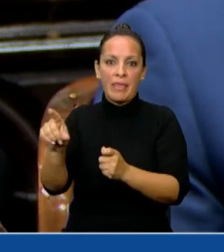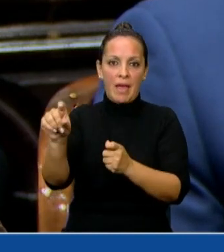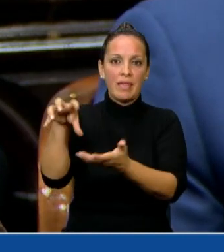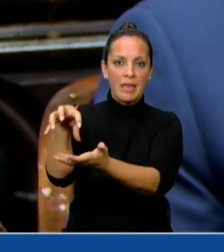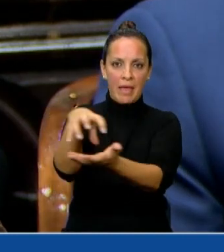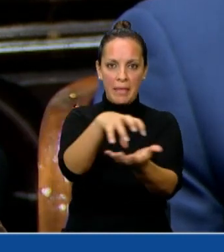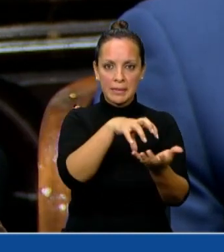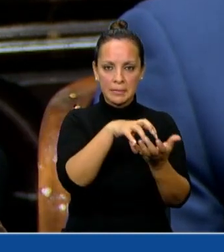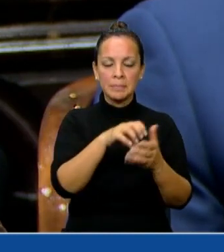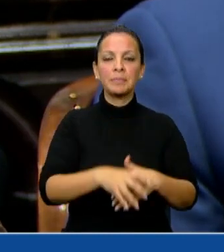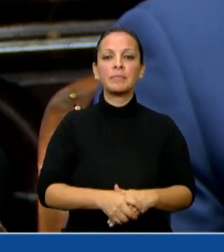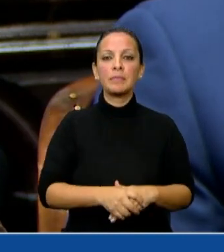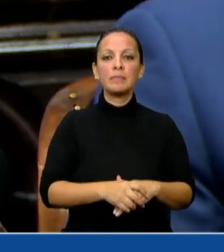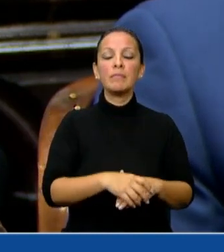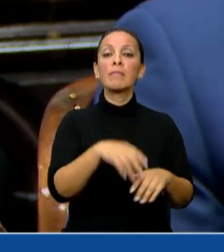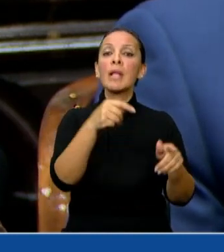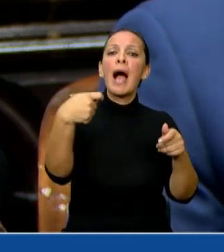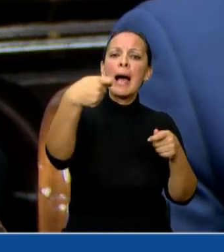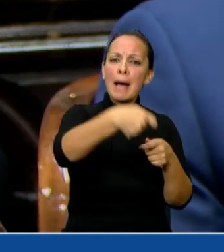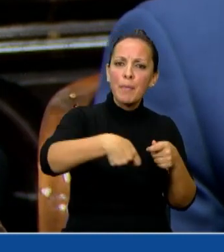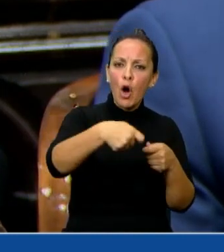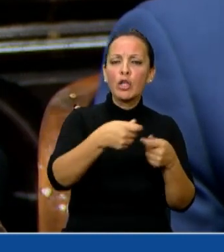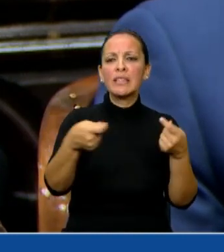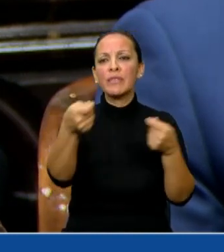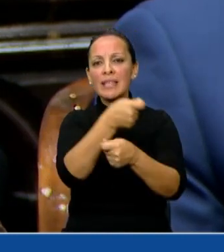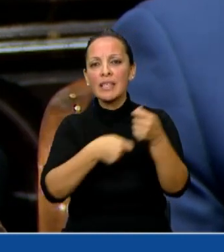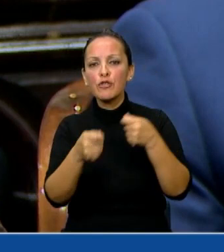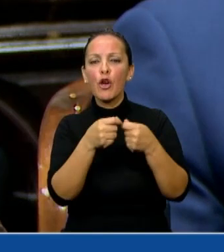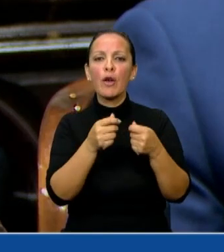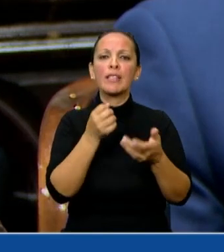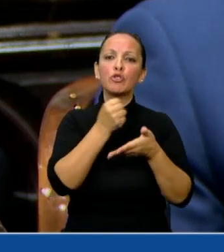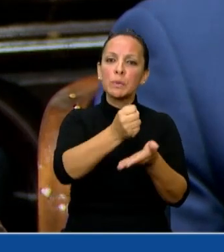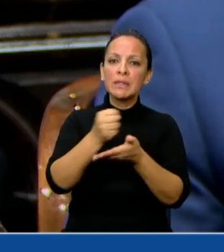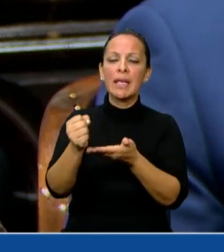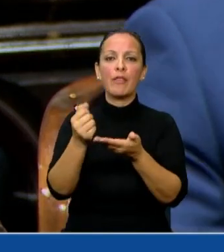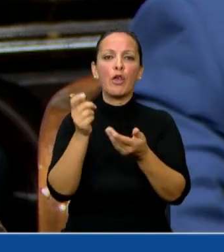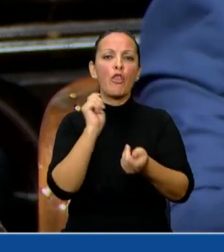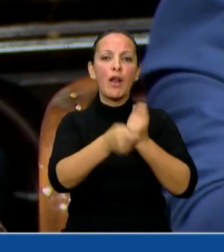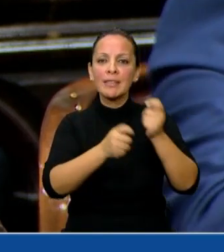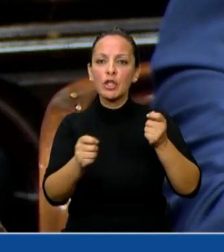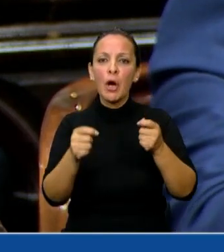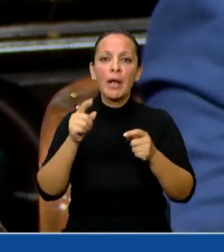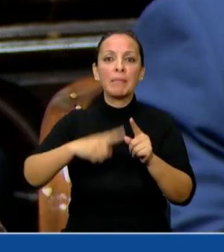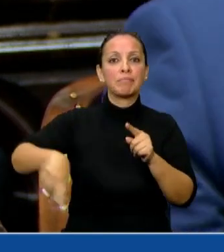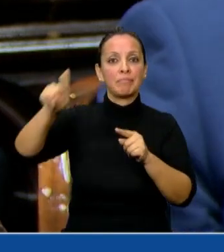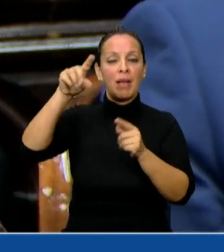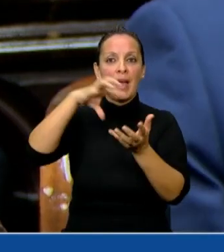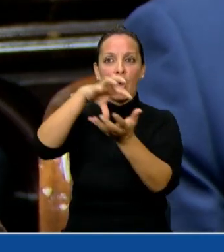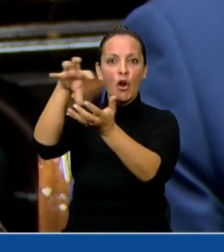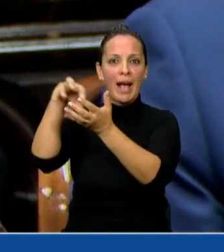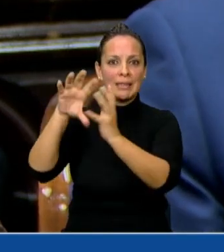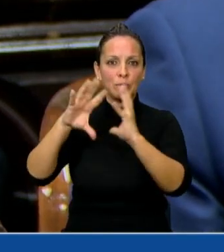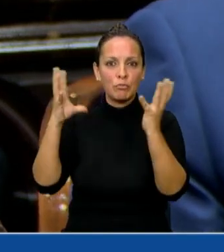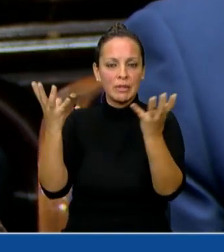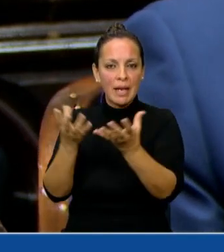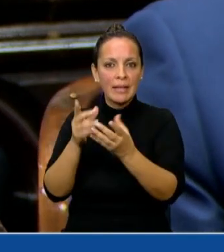financieras, aportes, financiaciones, subsidios o donaciones provenientes de organismos multilaterales de crédito,